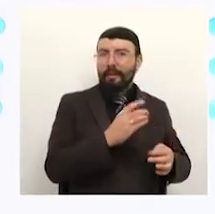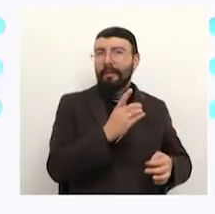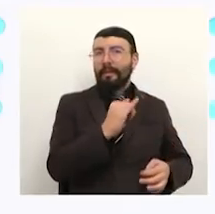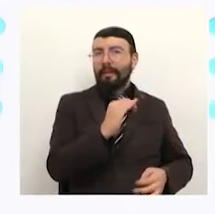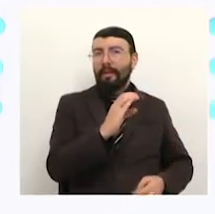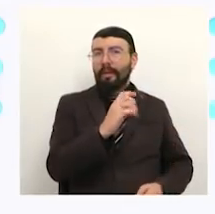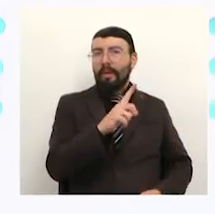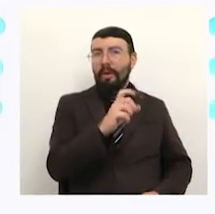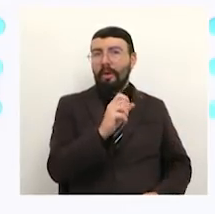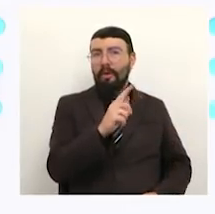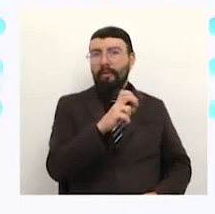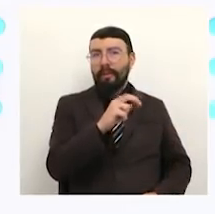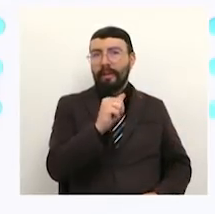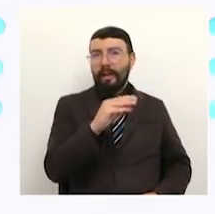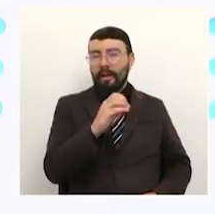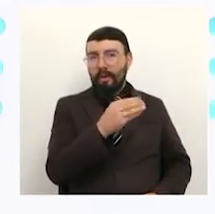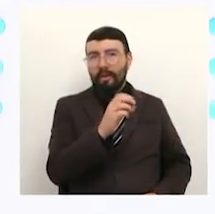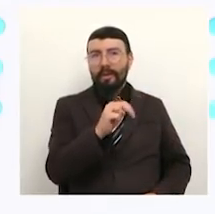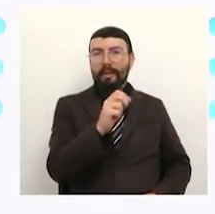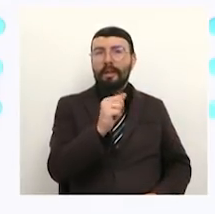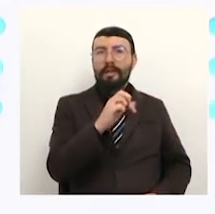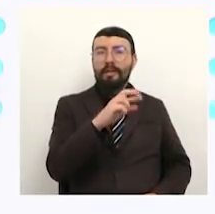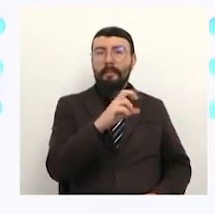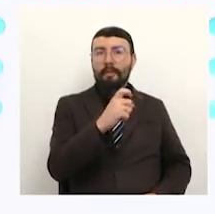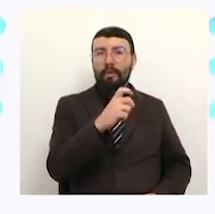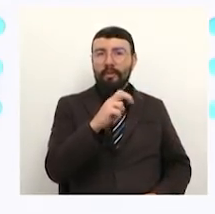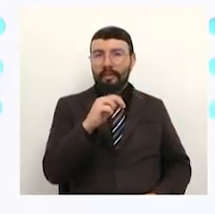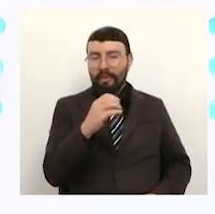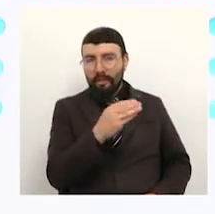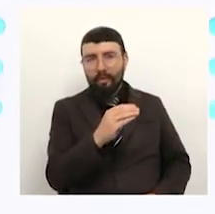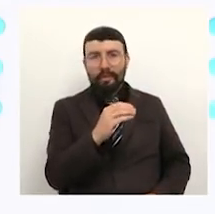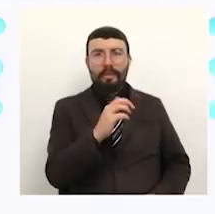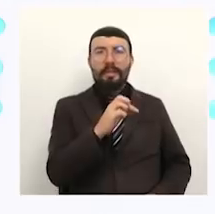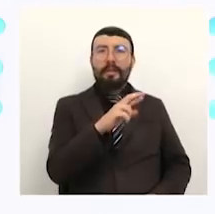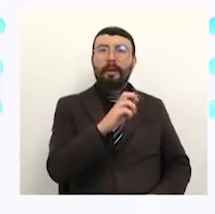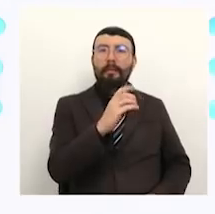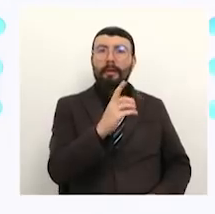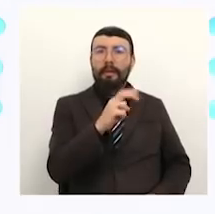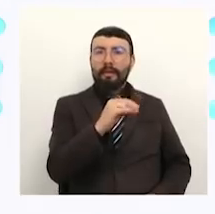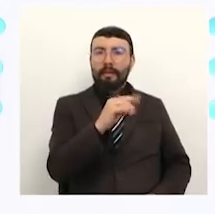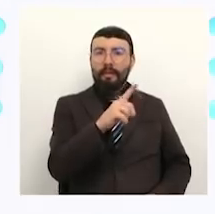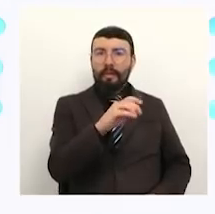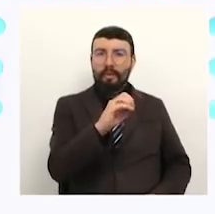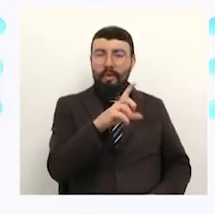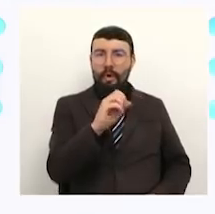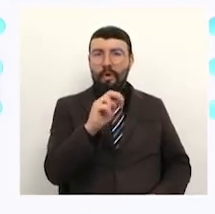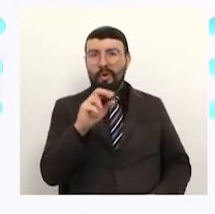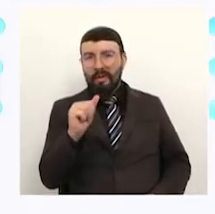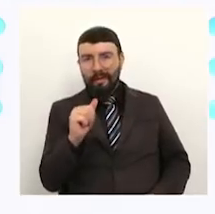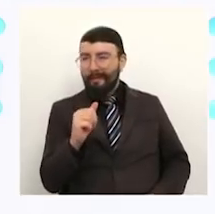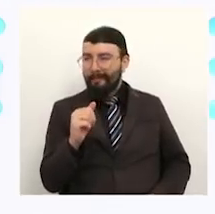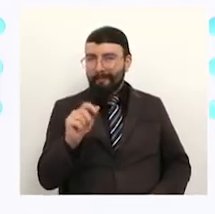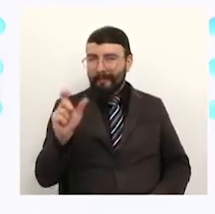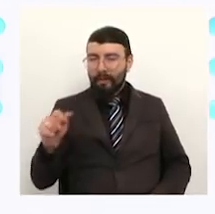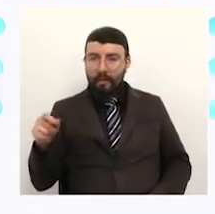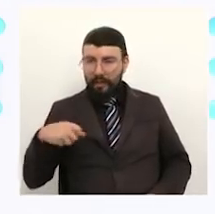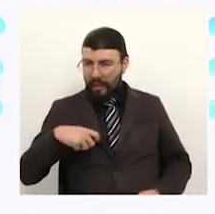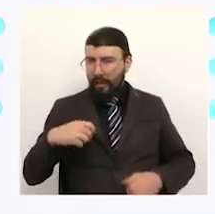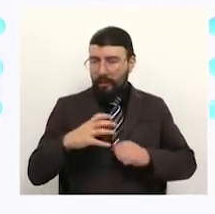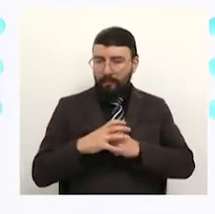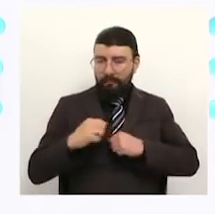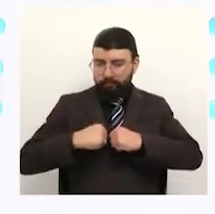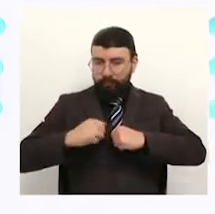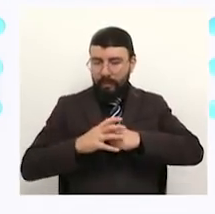y los corticoides o sea la prednisona y en esos pacientes que tienen artritis vamos a suponer que